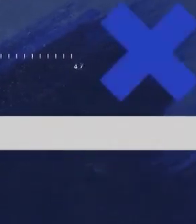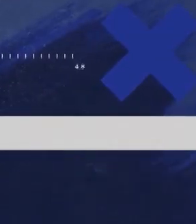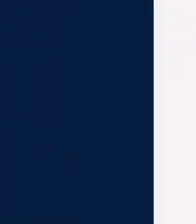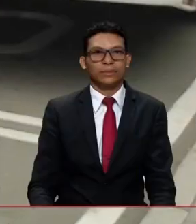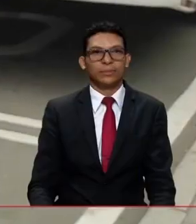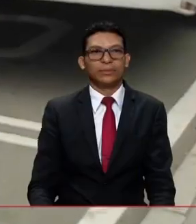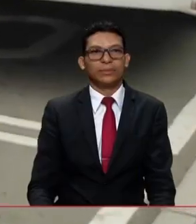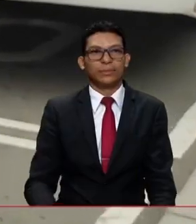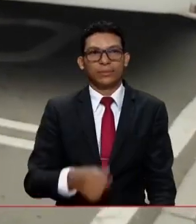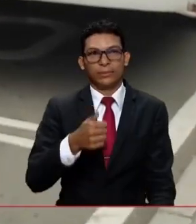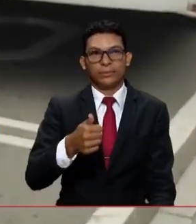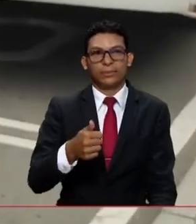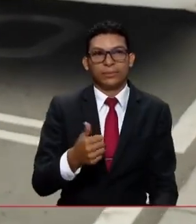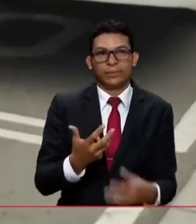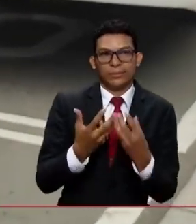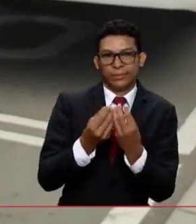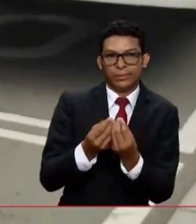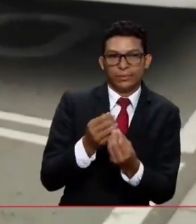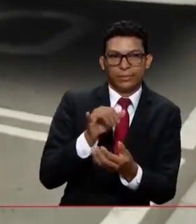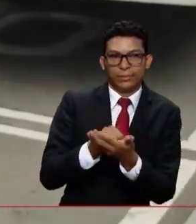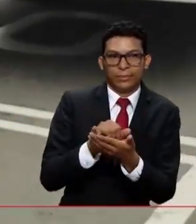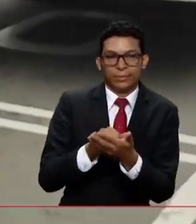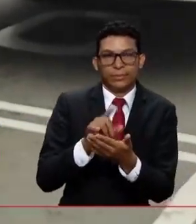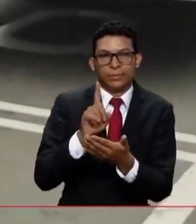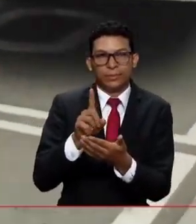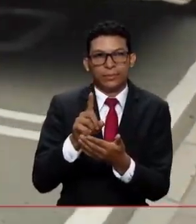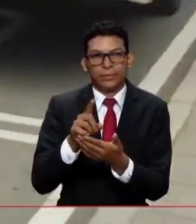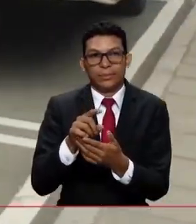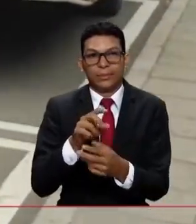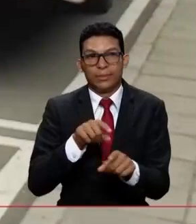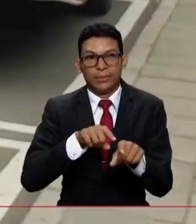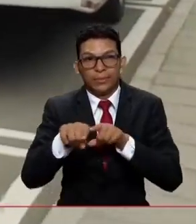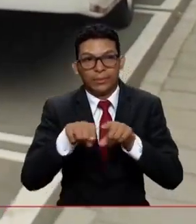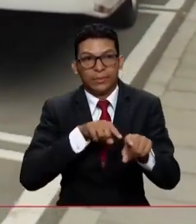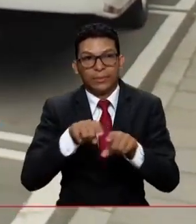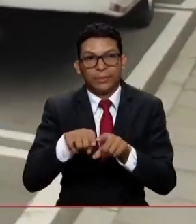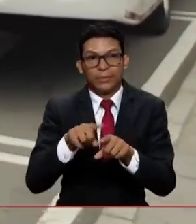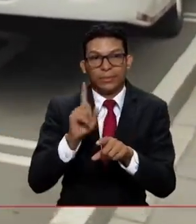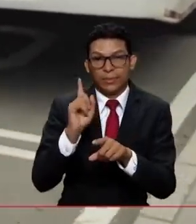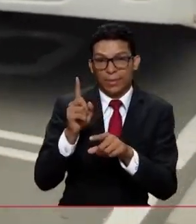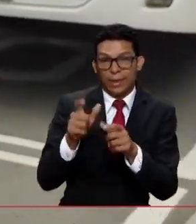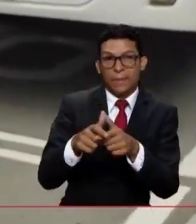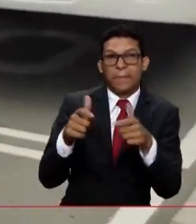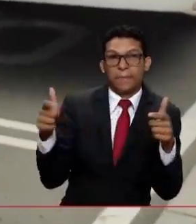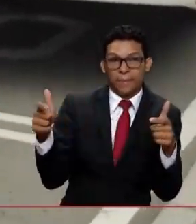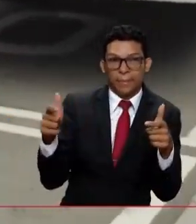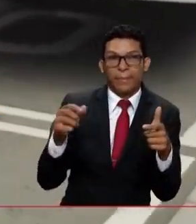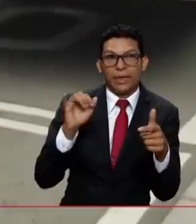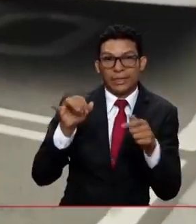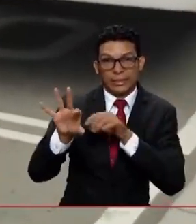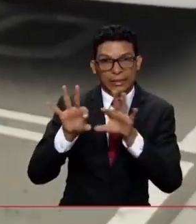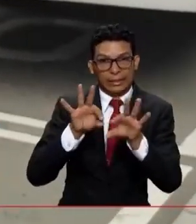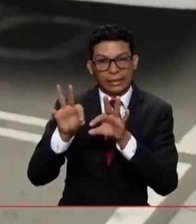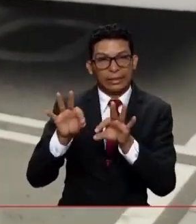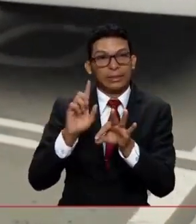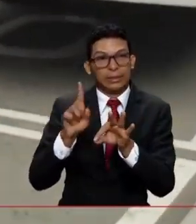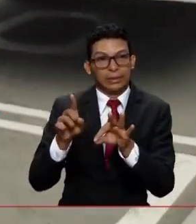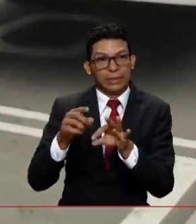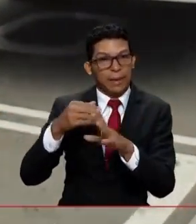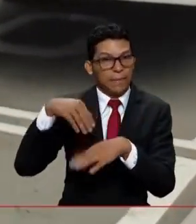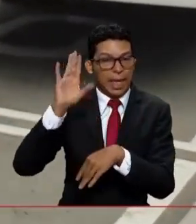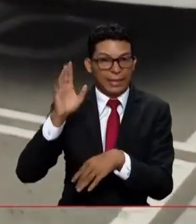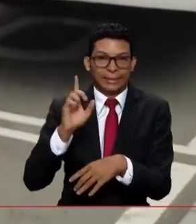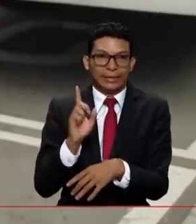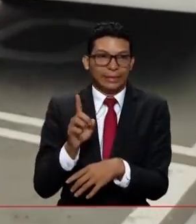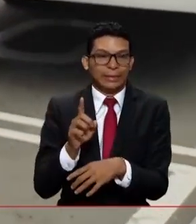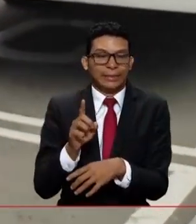Sí, bueno, un grupo muy fuerte, un grupo competitivo, un grupo que además de que son la mayoría de jugadoras de sus selecciones, gracias a